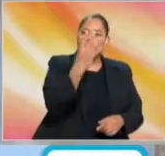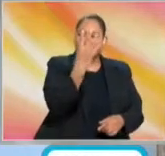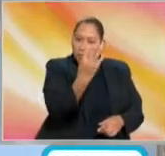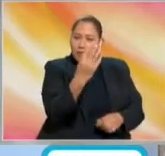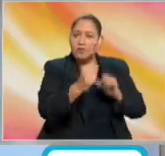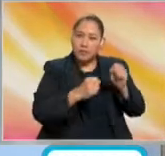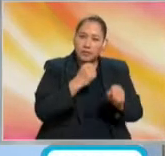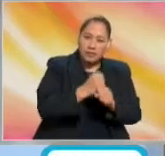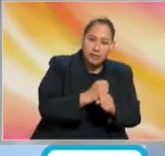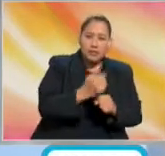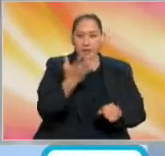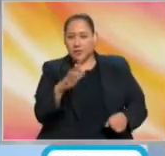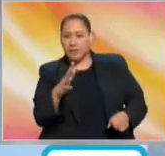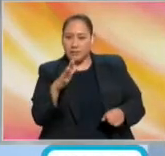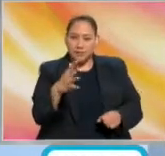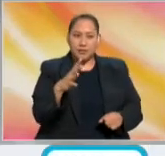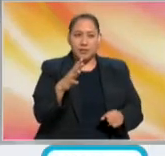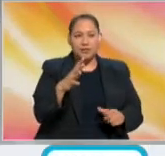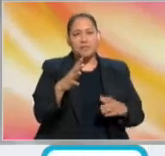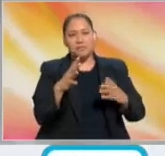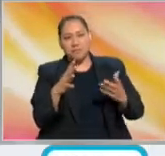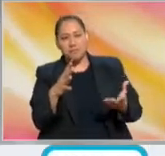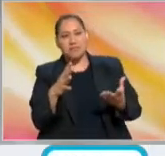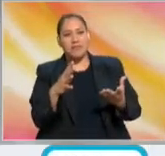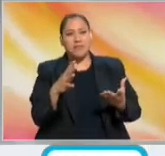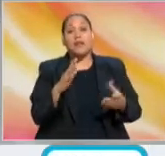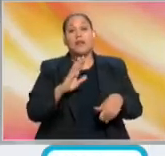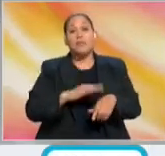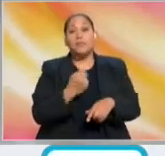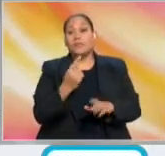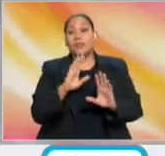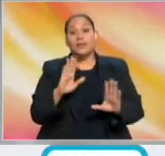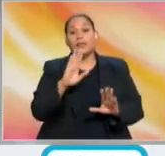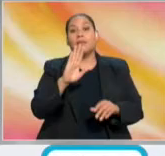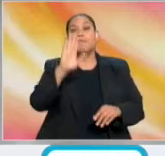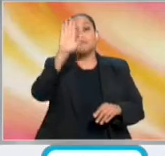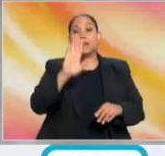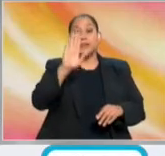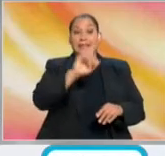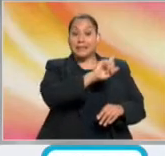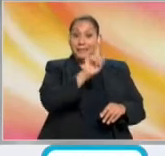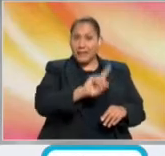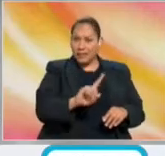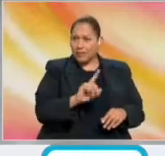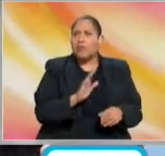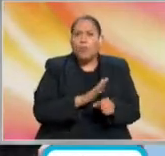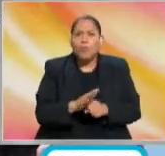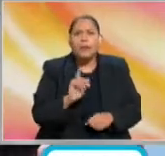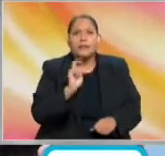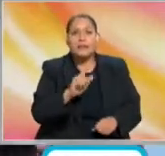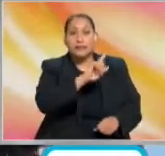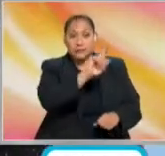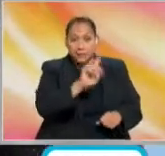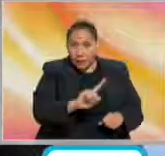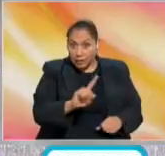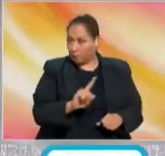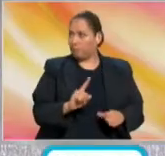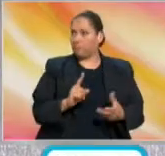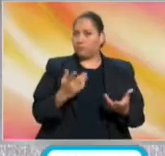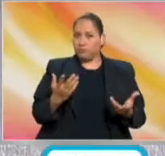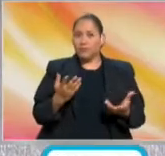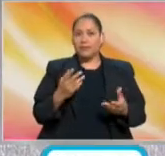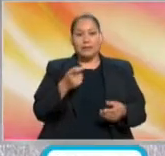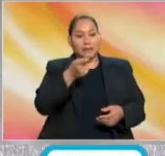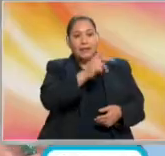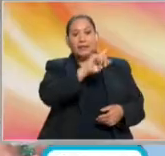34 años, ¿no? Más o menos por ahí, porque ya aparecen los Z. ¿Cuáles son los Z? Los Z, que además tienen un